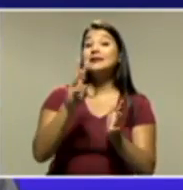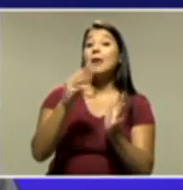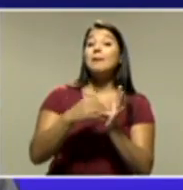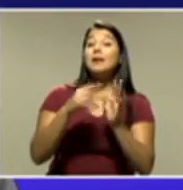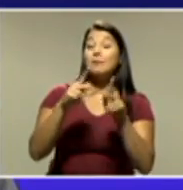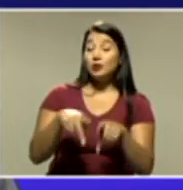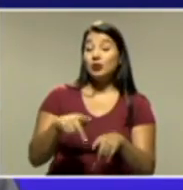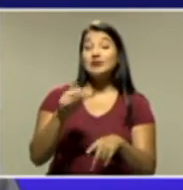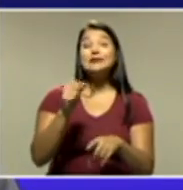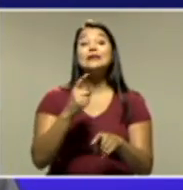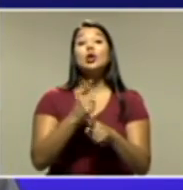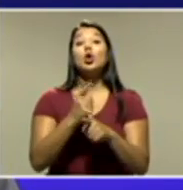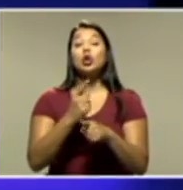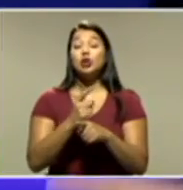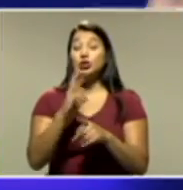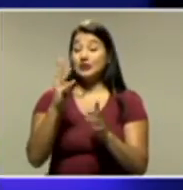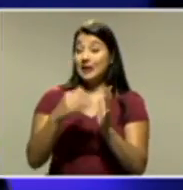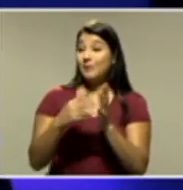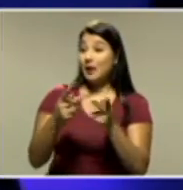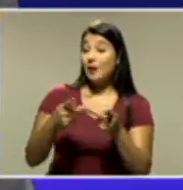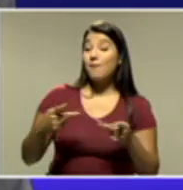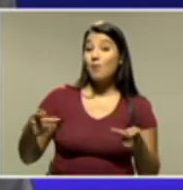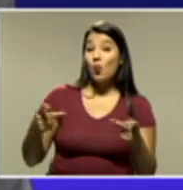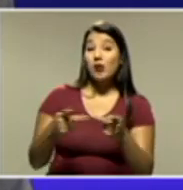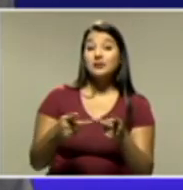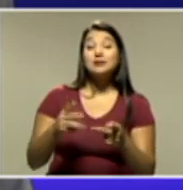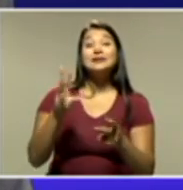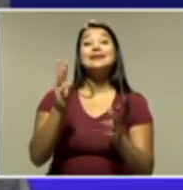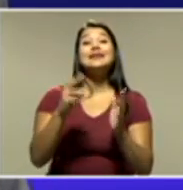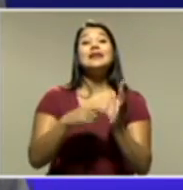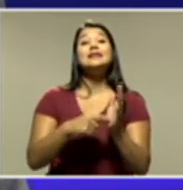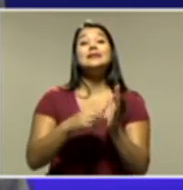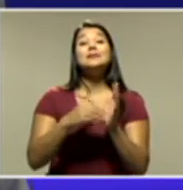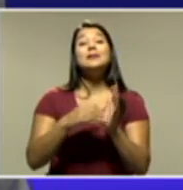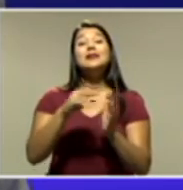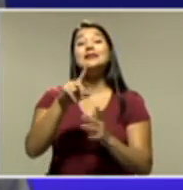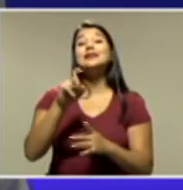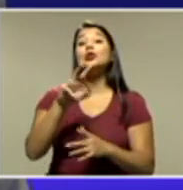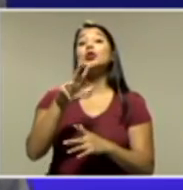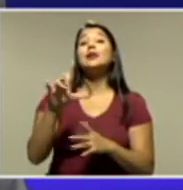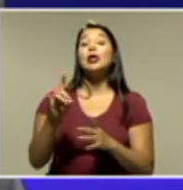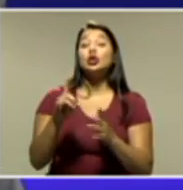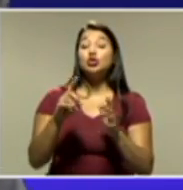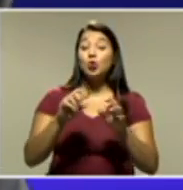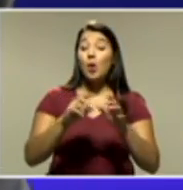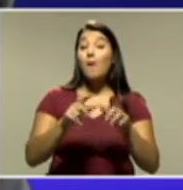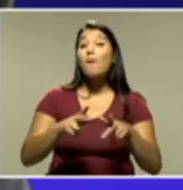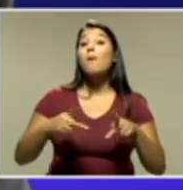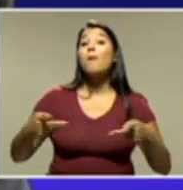candidatos. 6.000 puestos. Hay 6.138